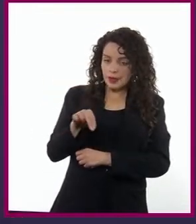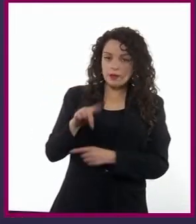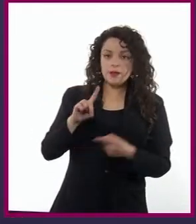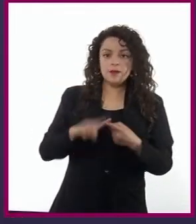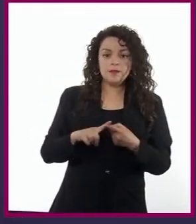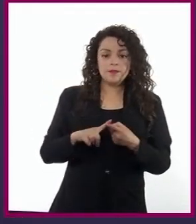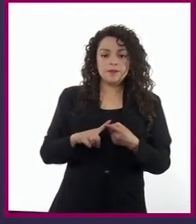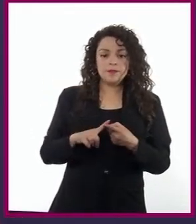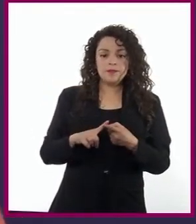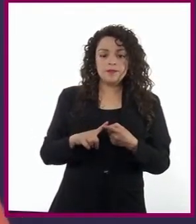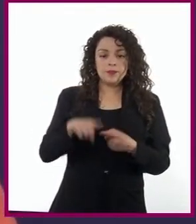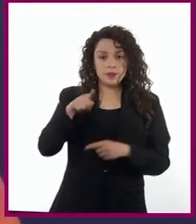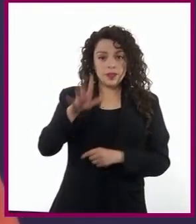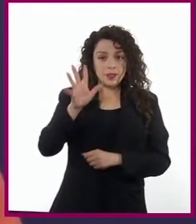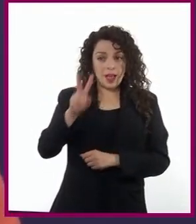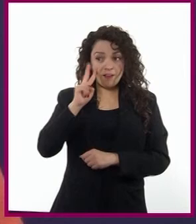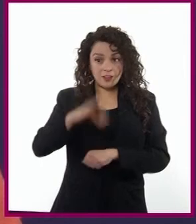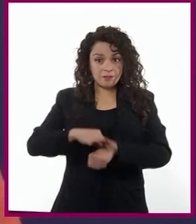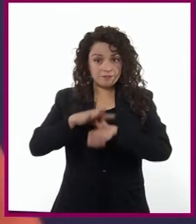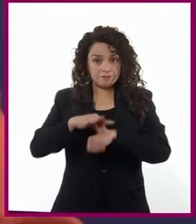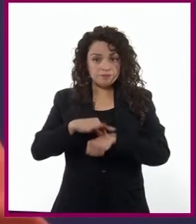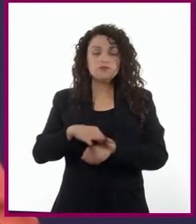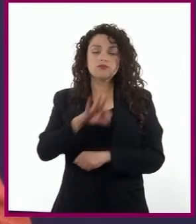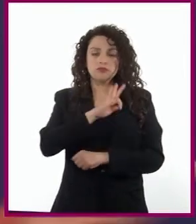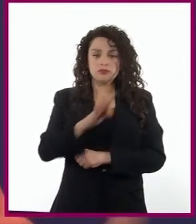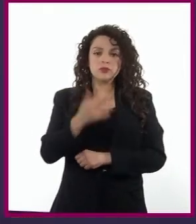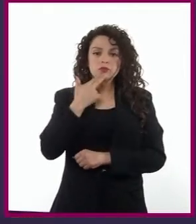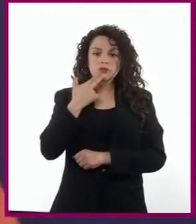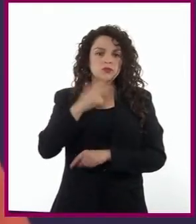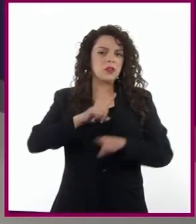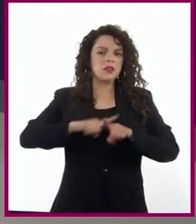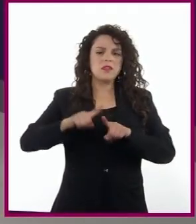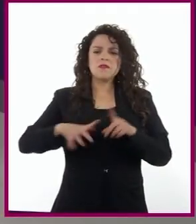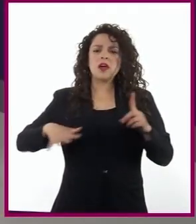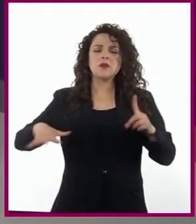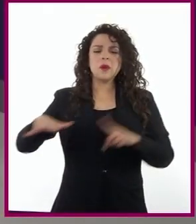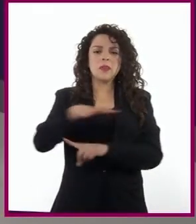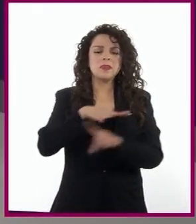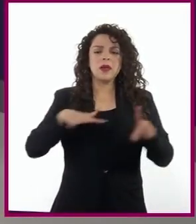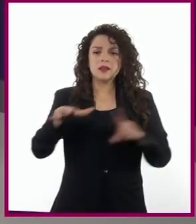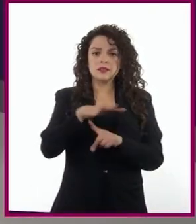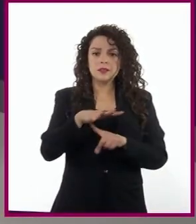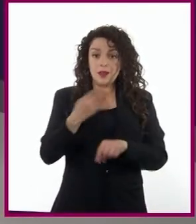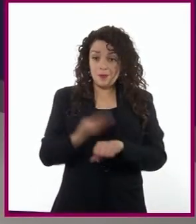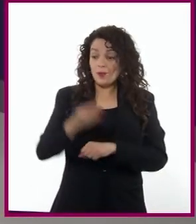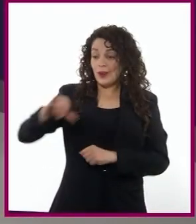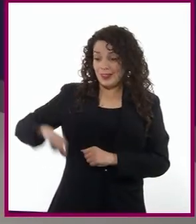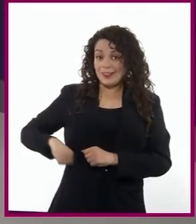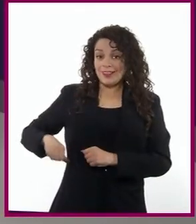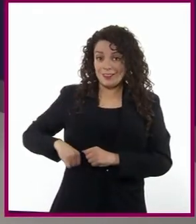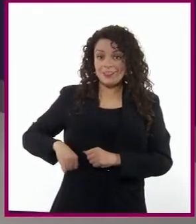y, como pudimos constatar, tienen aplicación en cualquier contexto. Es